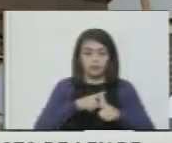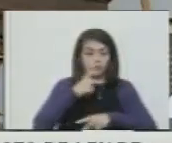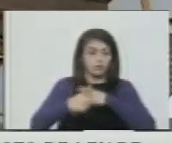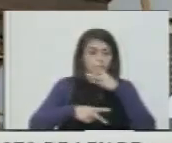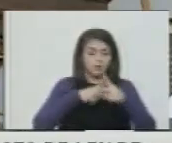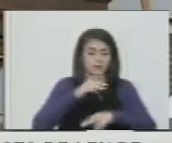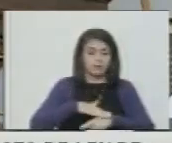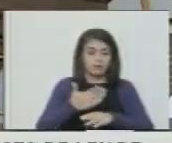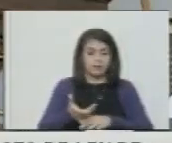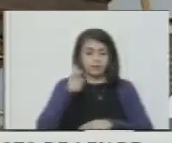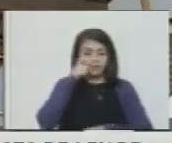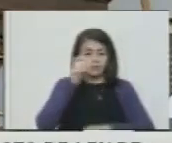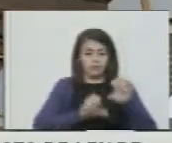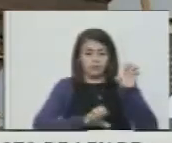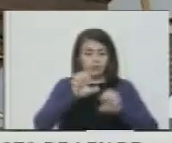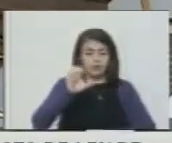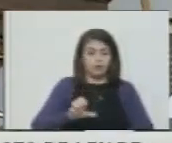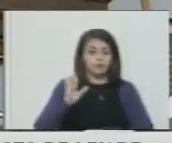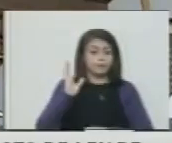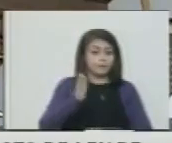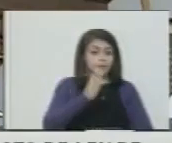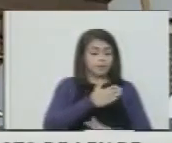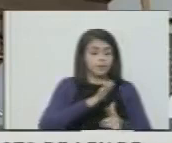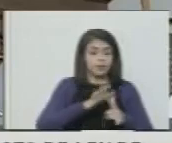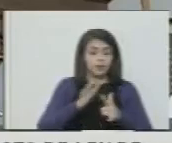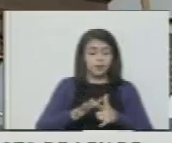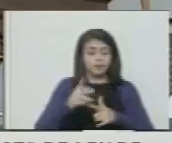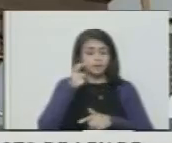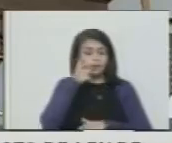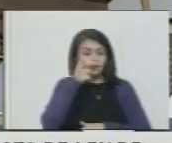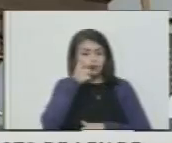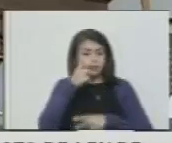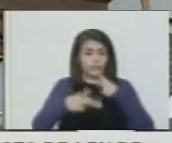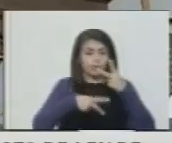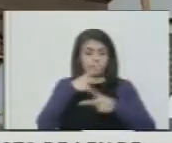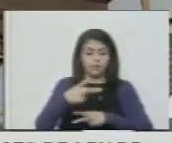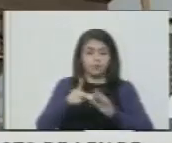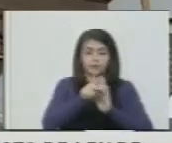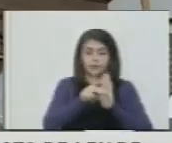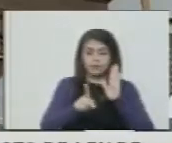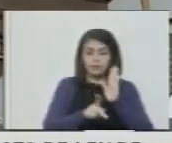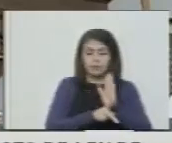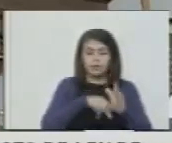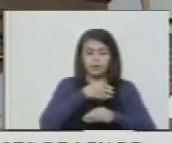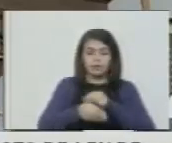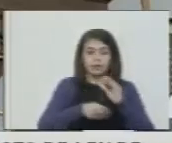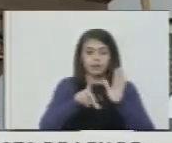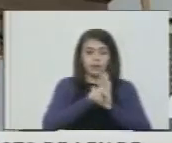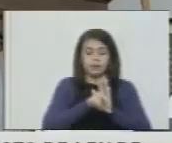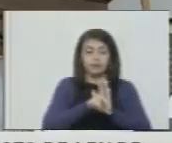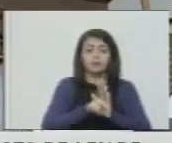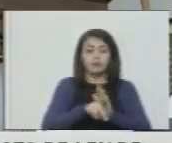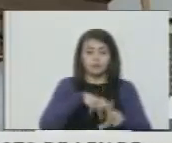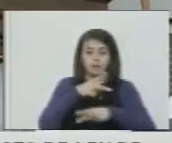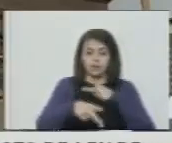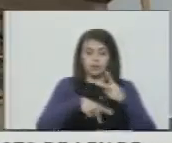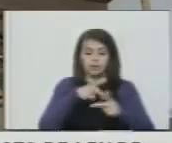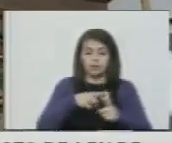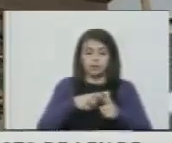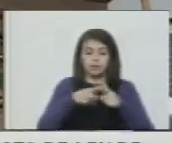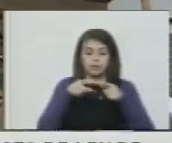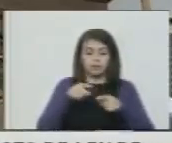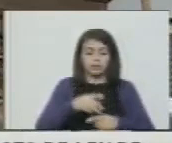los respectivos procedimientos de inspección sancionatorios con observancia de los principios establecidos en la Ley Orgánica